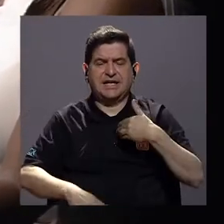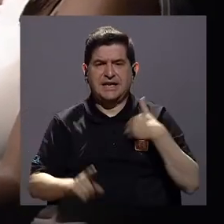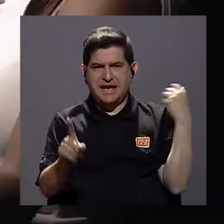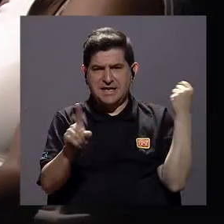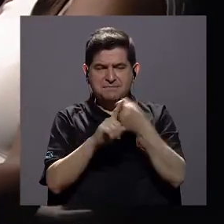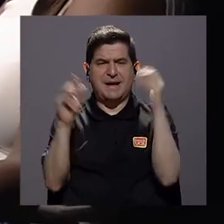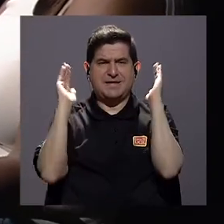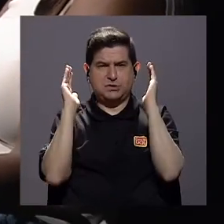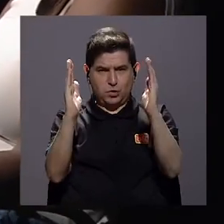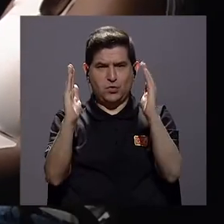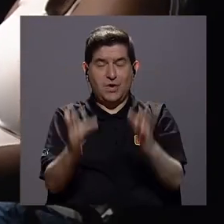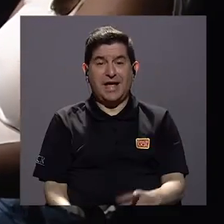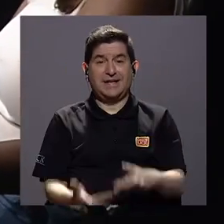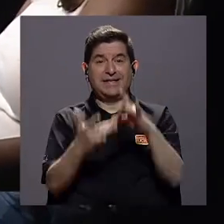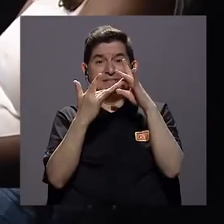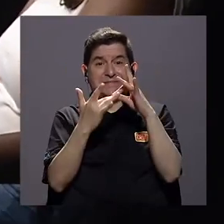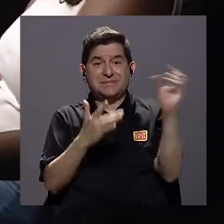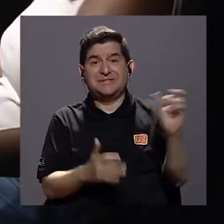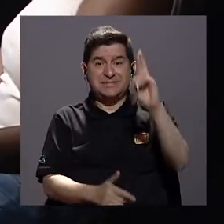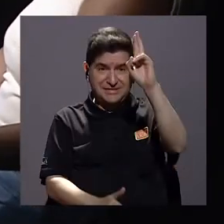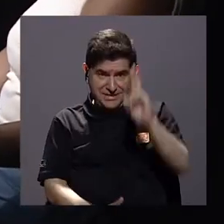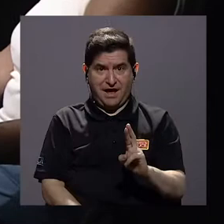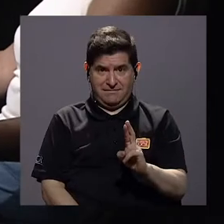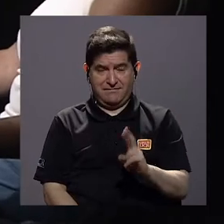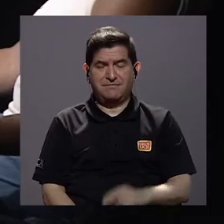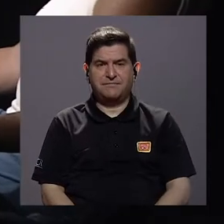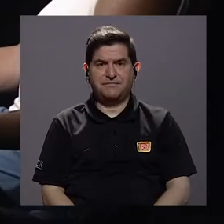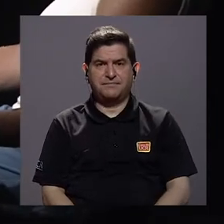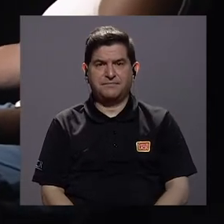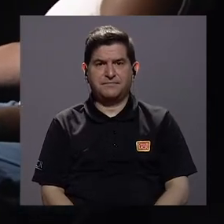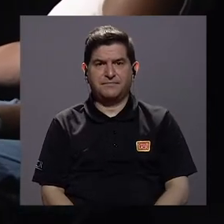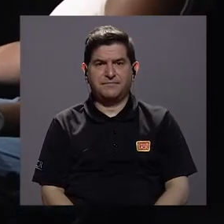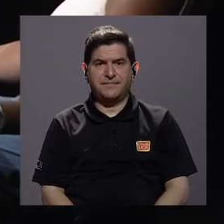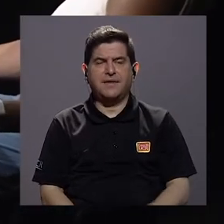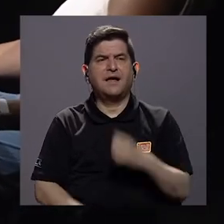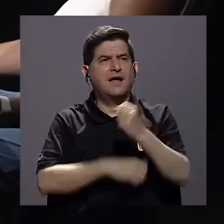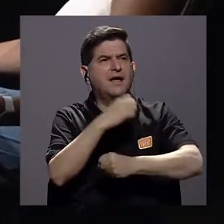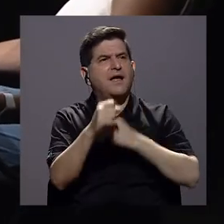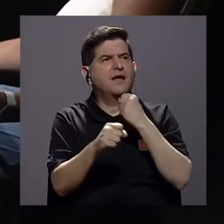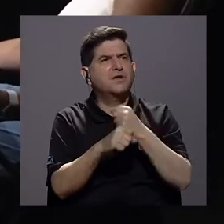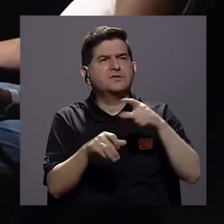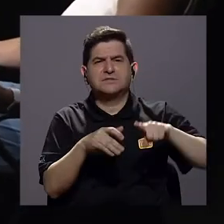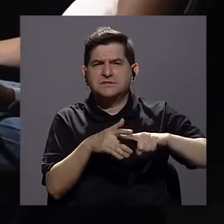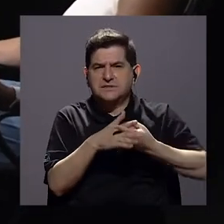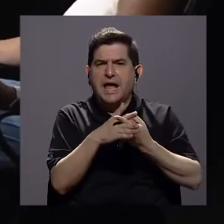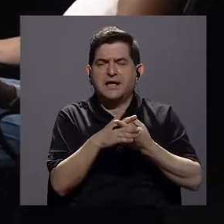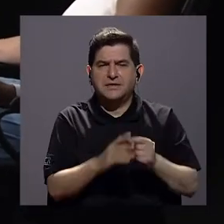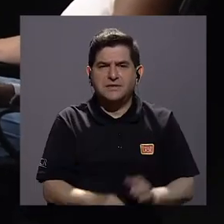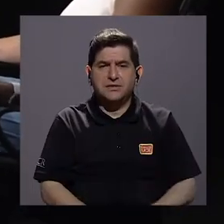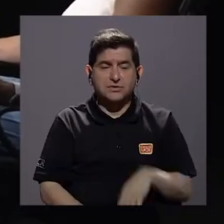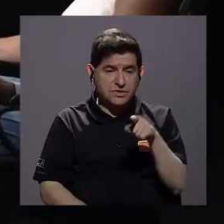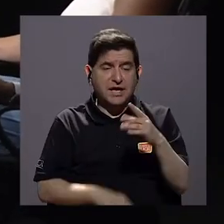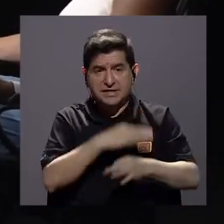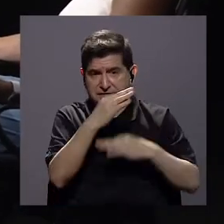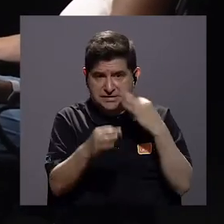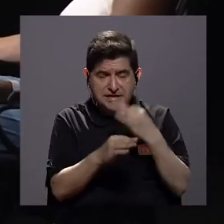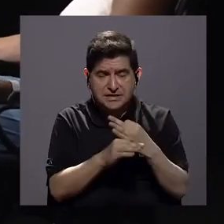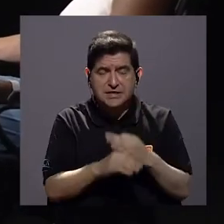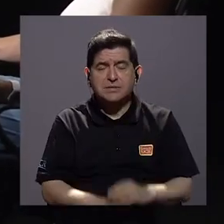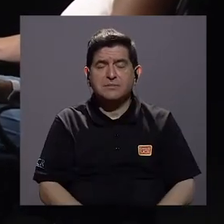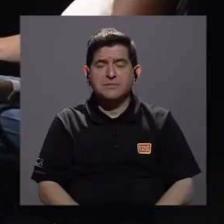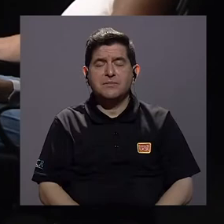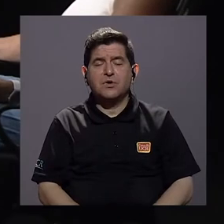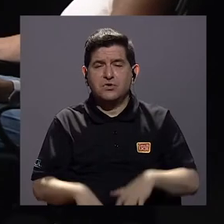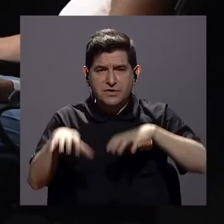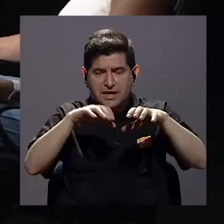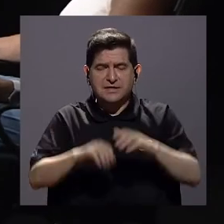muy grande, ¿verdad? Especialmente en Costa Rica, en los años iniciales donde se inician las pesquerías hubo un impacto muy grande de